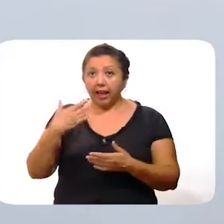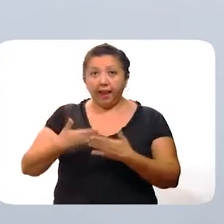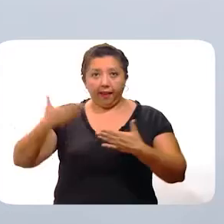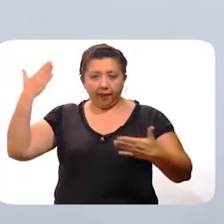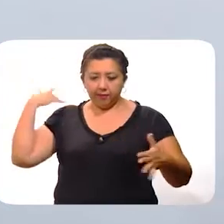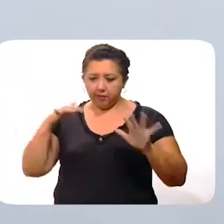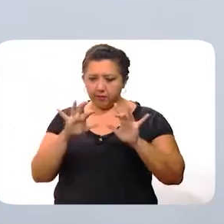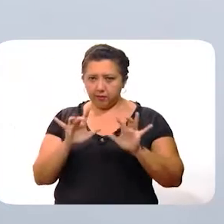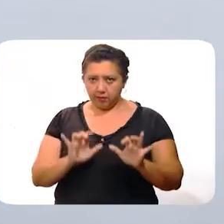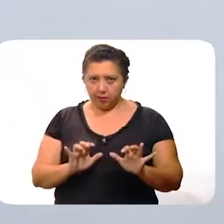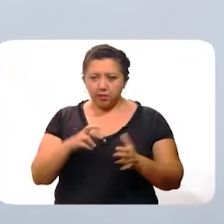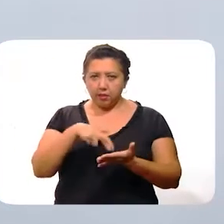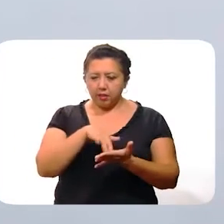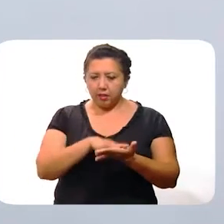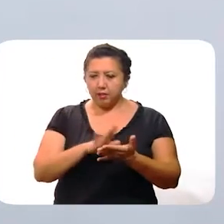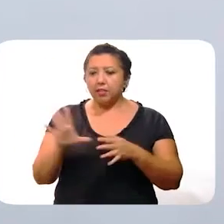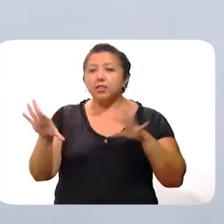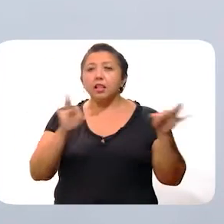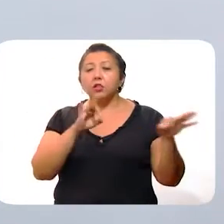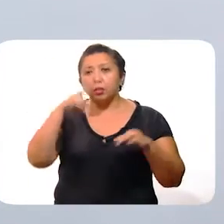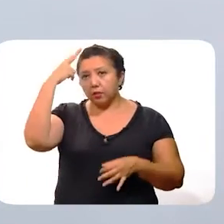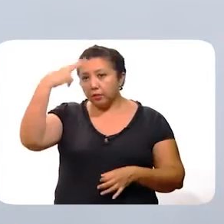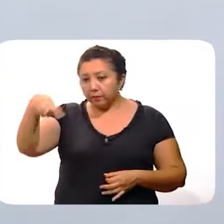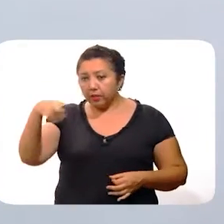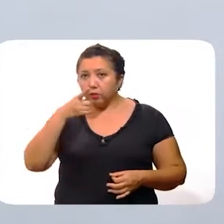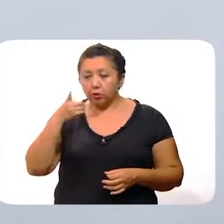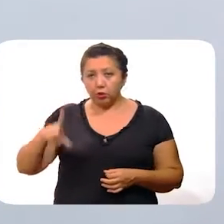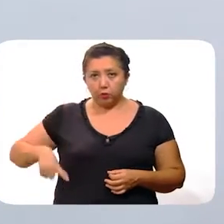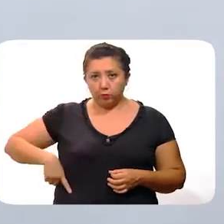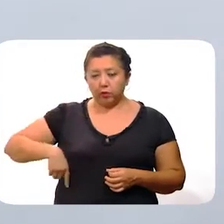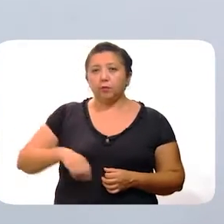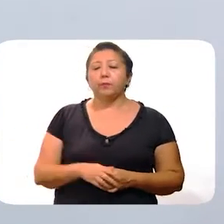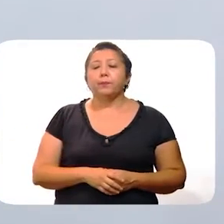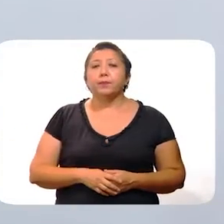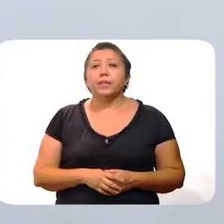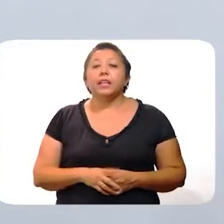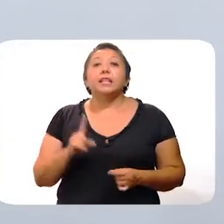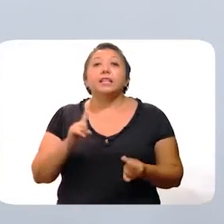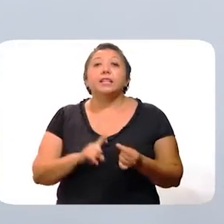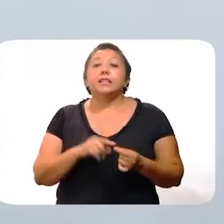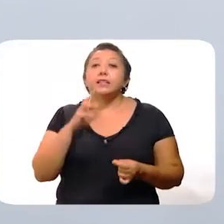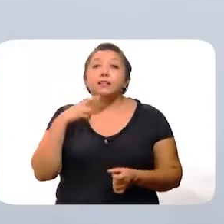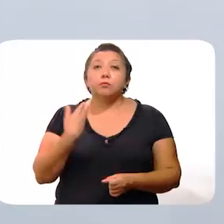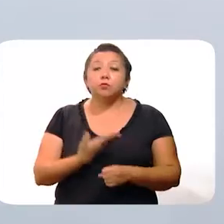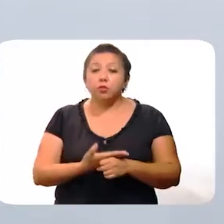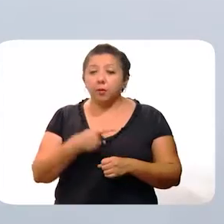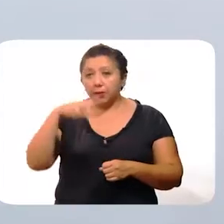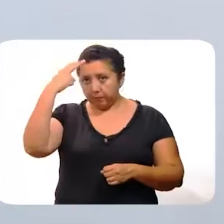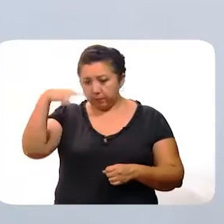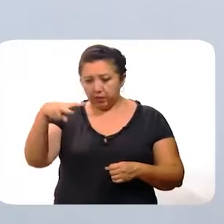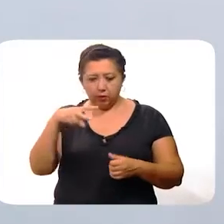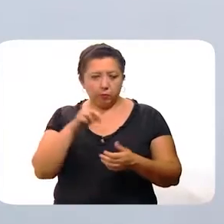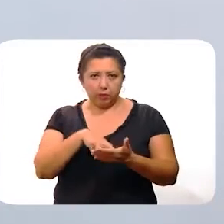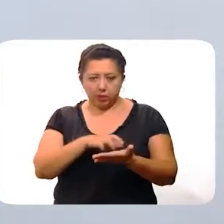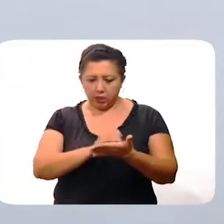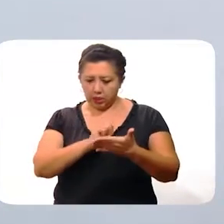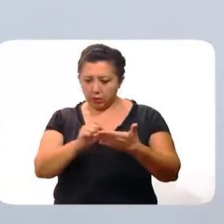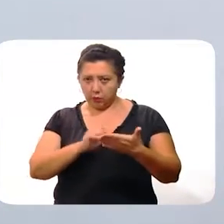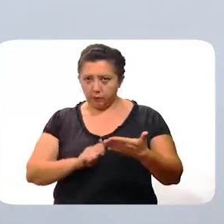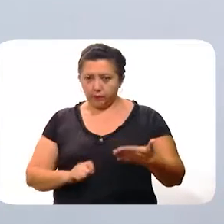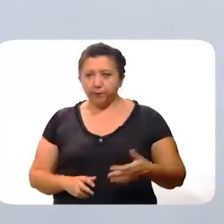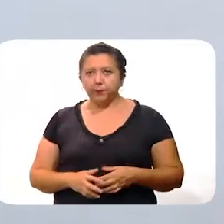previamente registrada y seleccionada por medio de las plataformas del gobierno federal, quien está a cargo del proceso de citas y